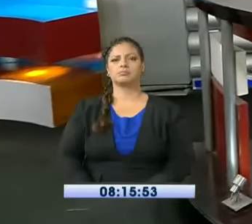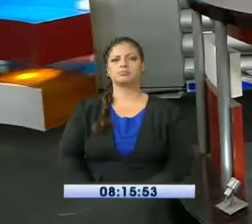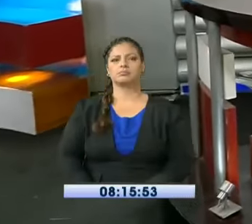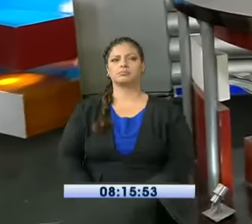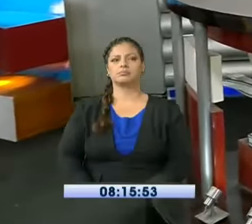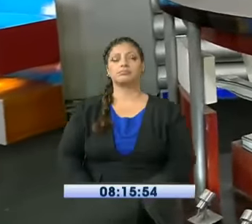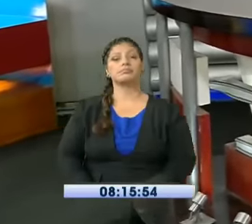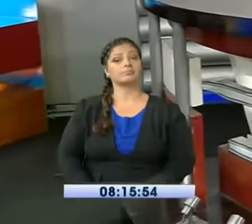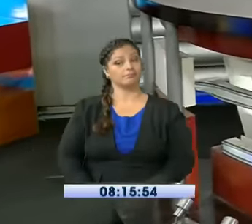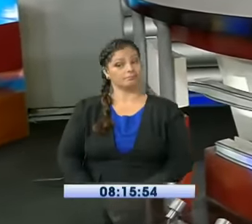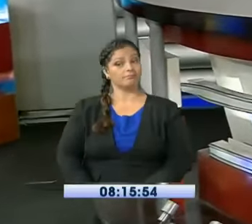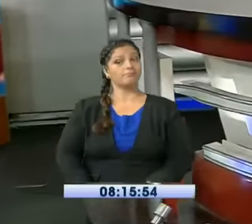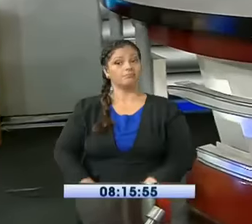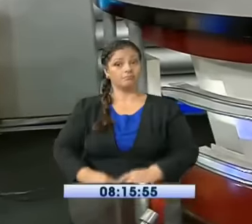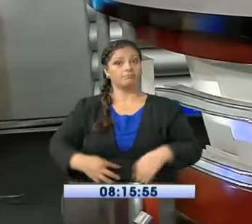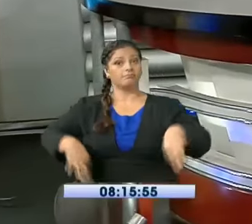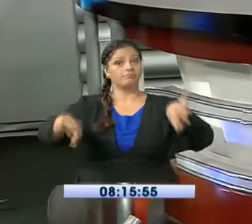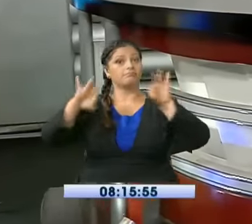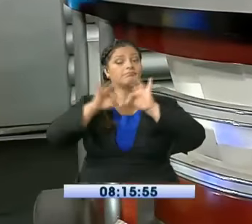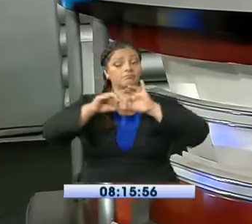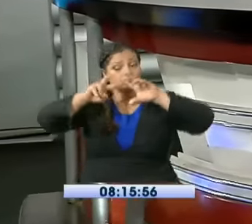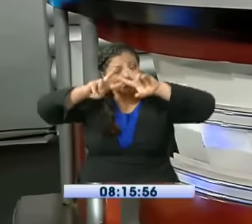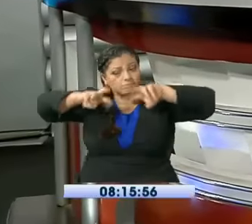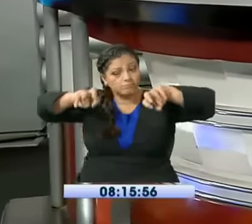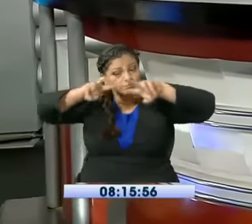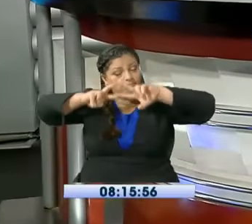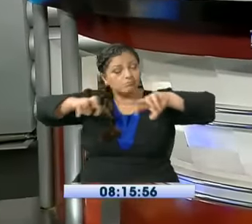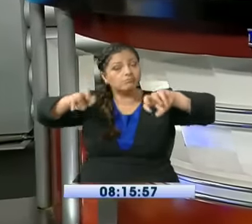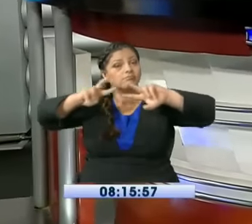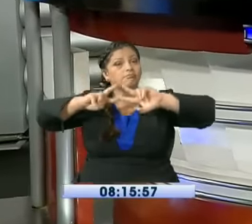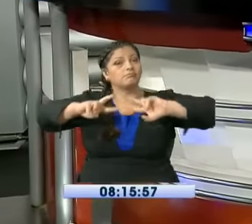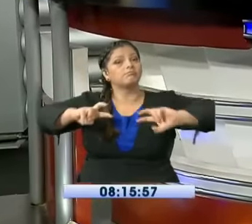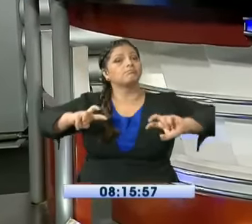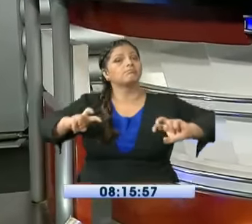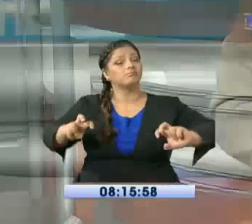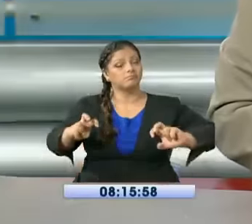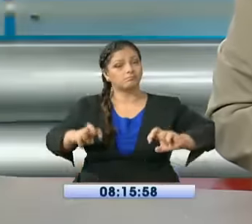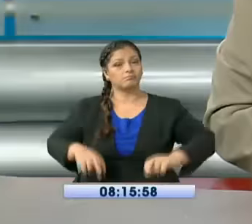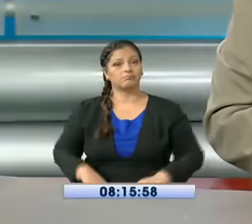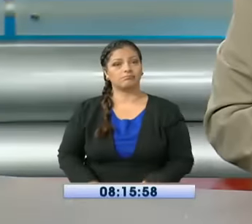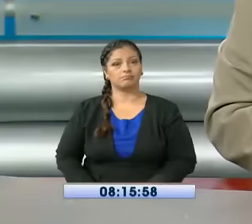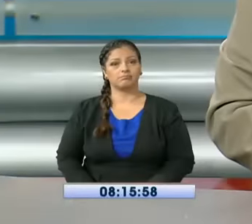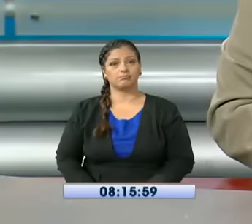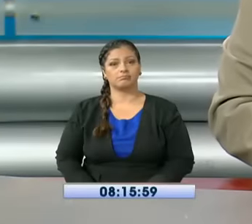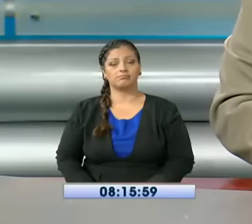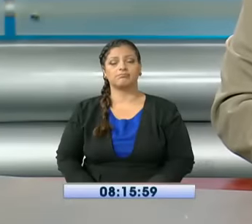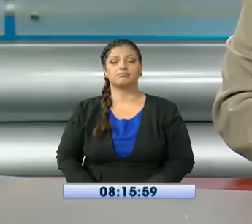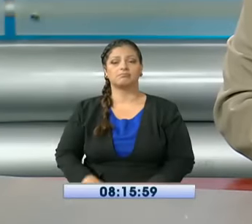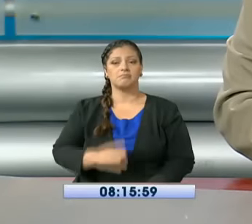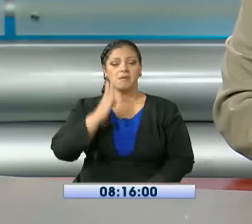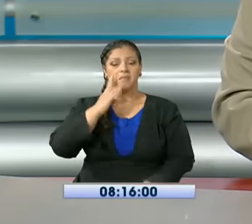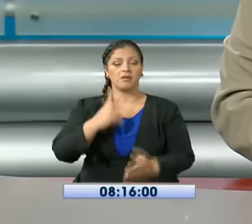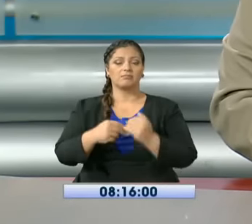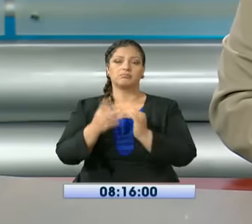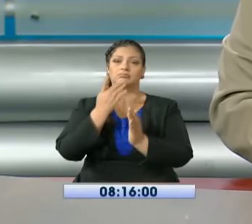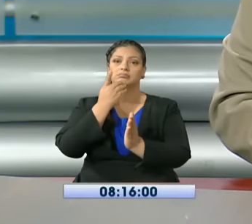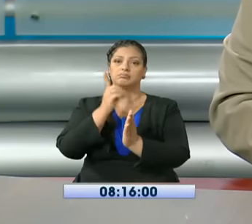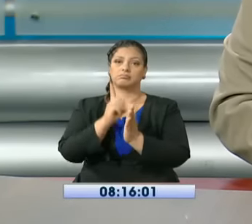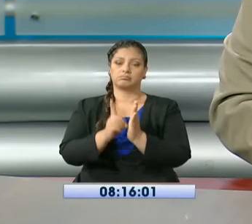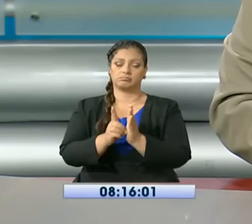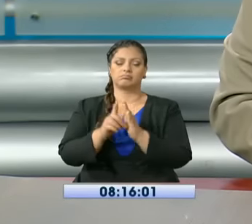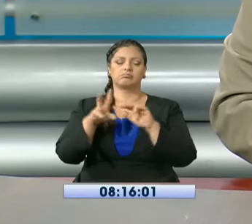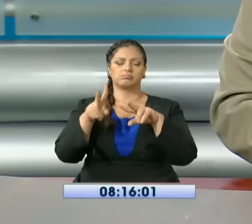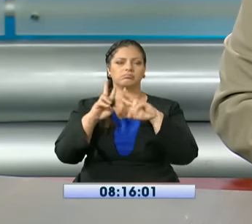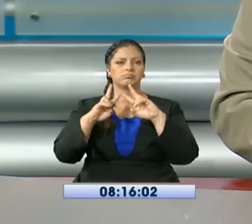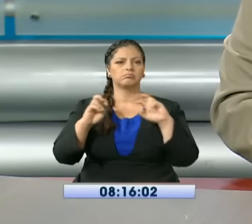Que si me sigue, se sancione con severidad como lo merita el tema o el caso de la denuncia de esta jovencita y su progenitora. Ahora les informamos